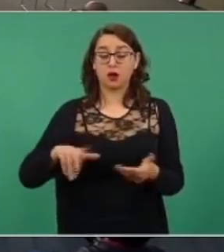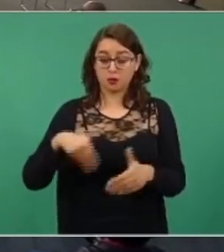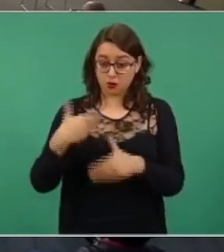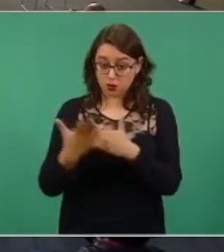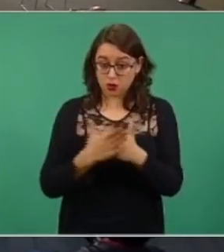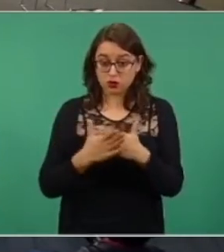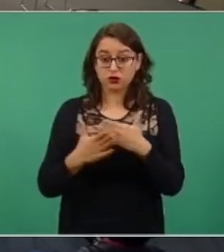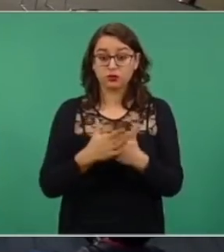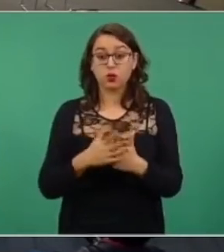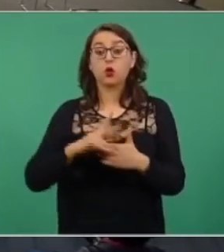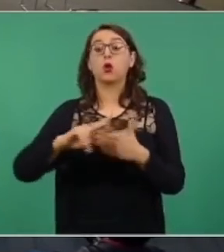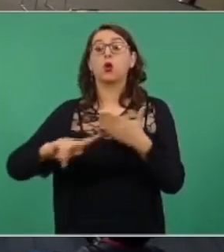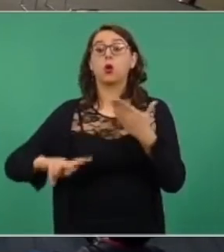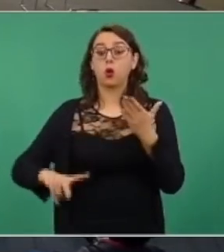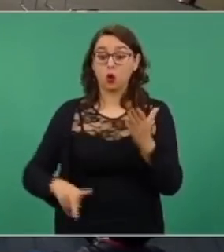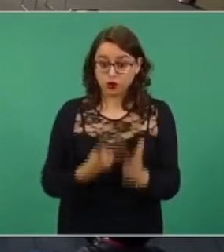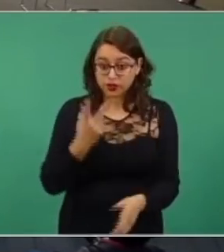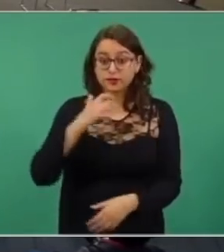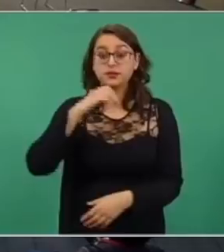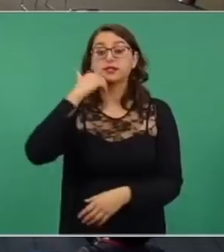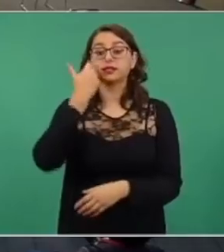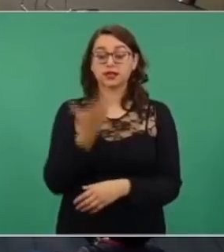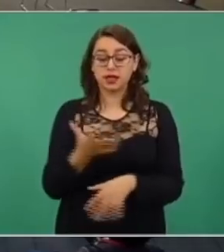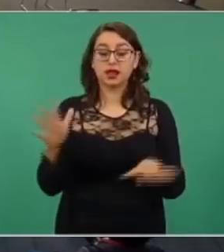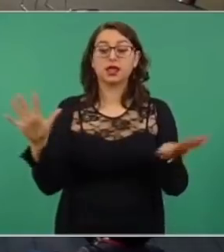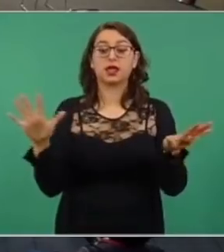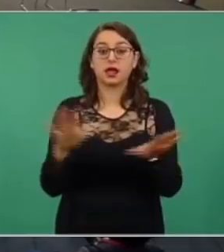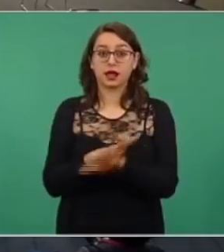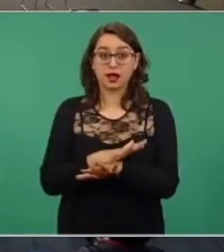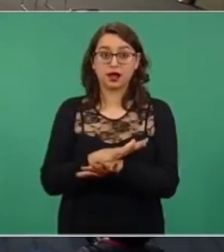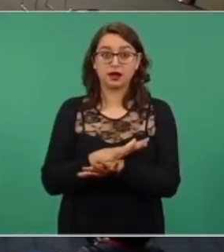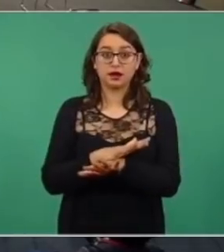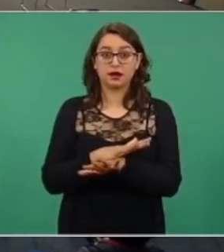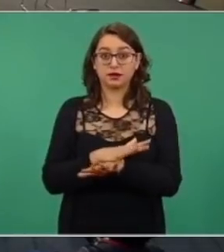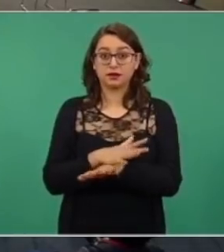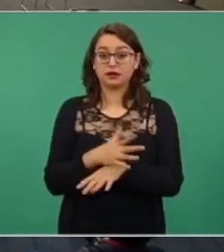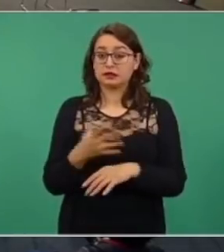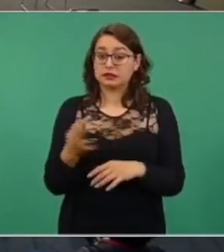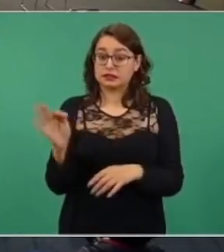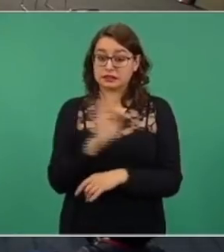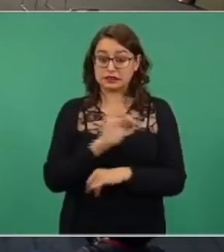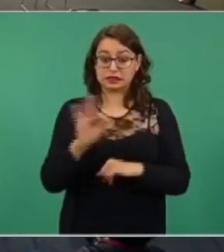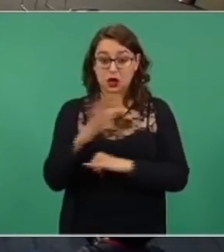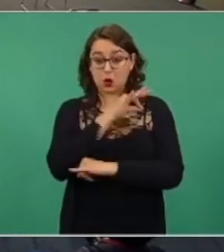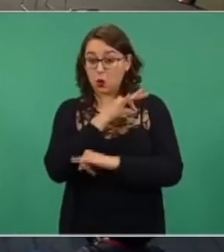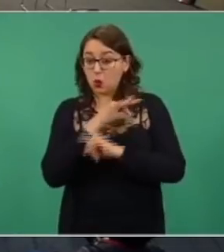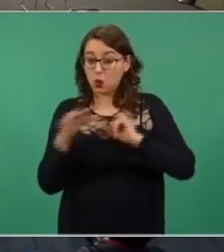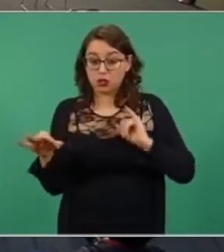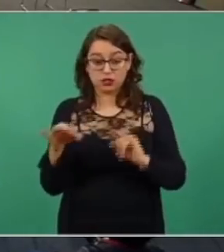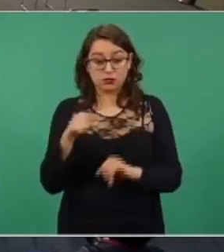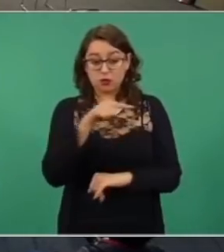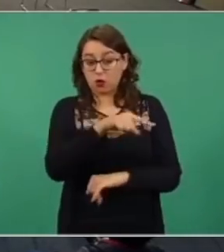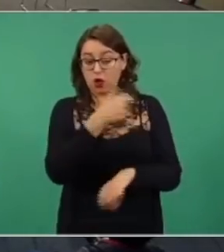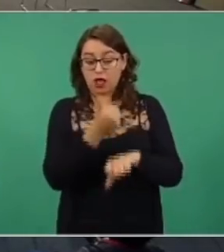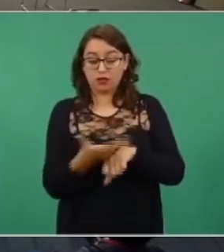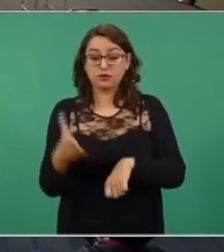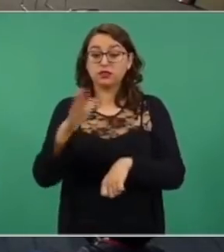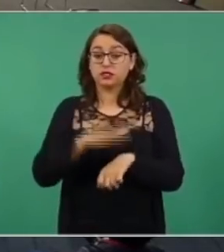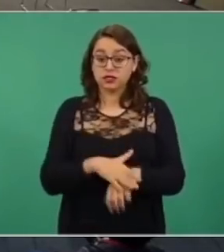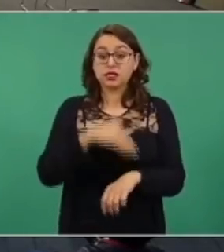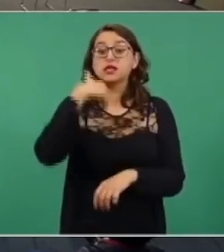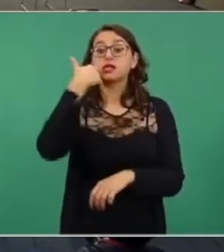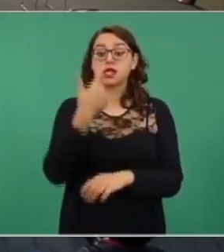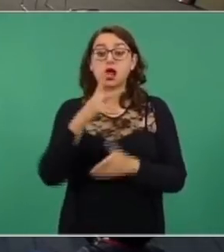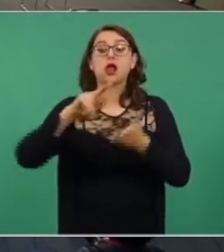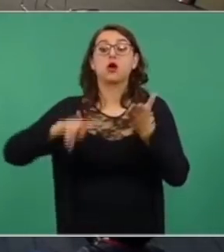la Comisión Nacional Bancaria y de Valores, quizá el último de la administración de Graf, para publicar nuevamente